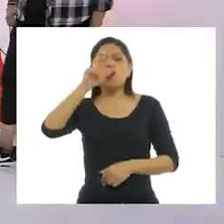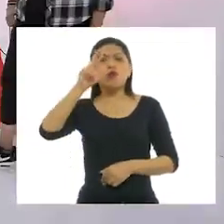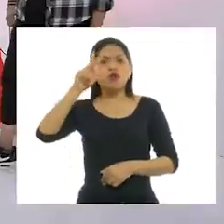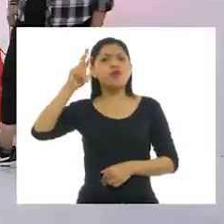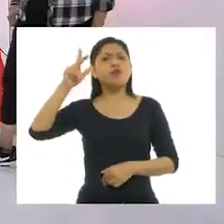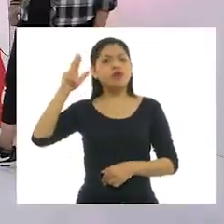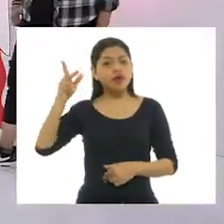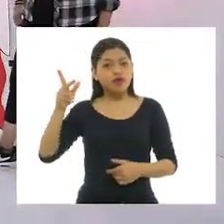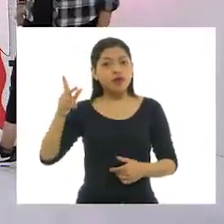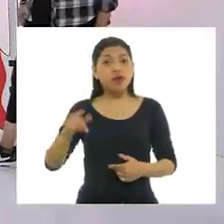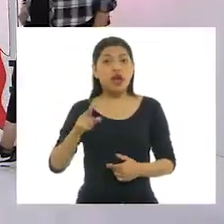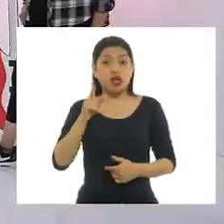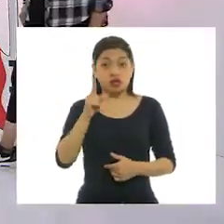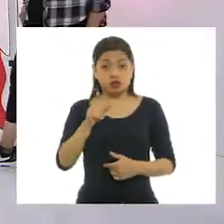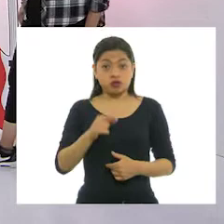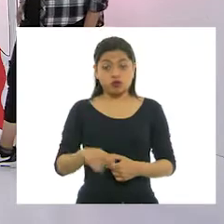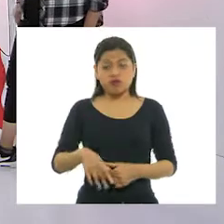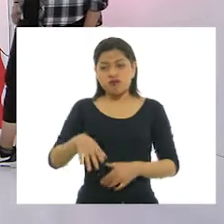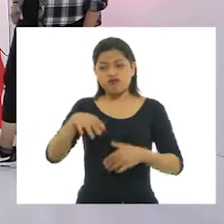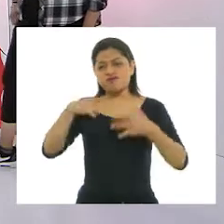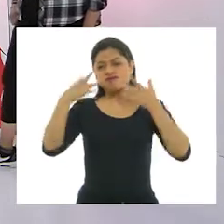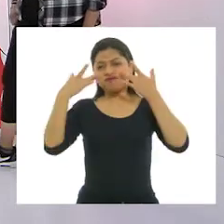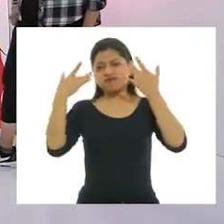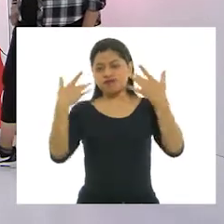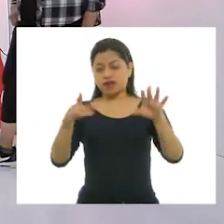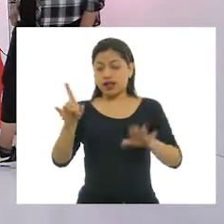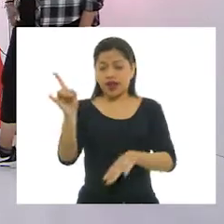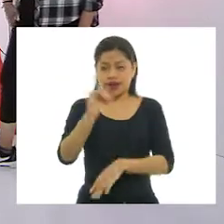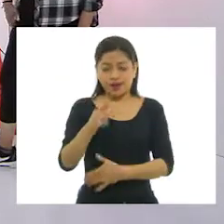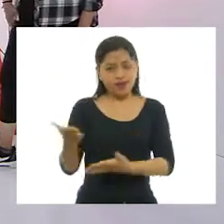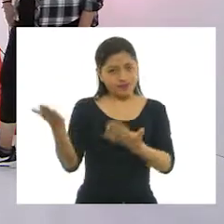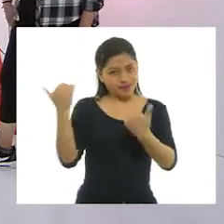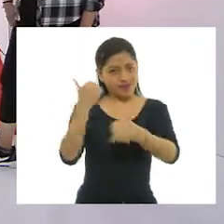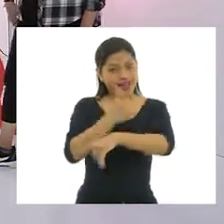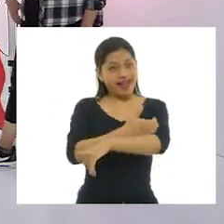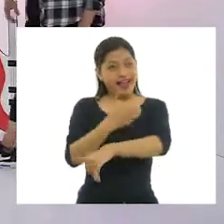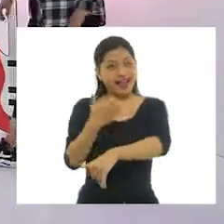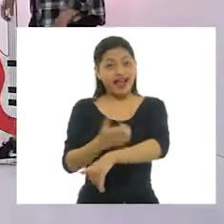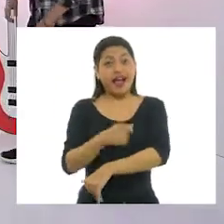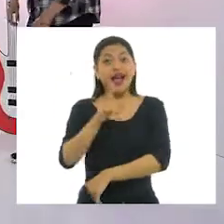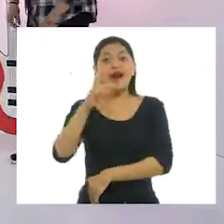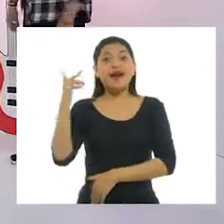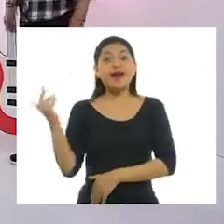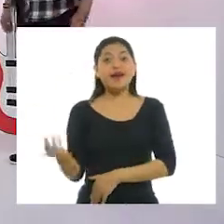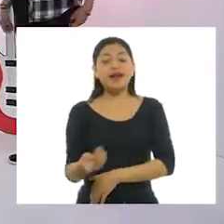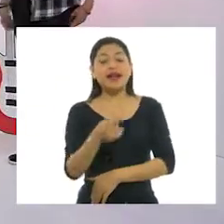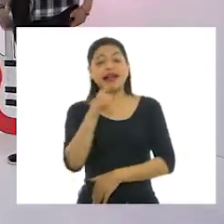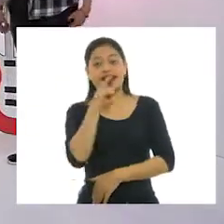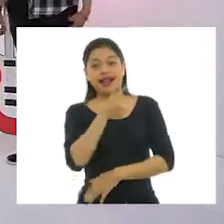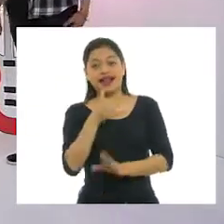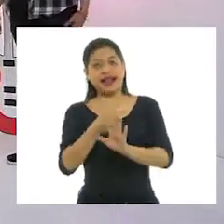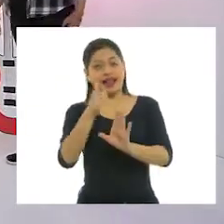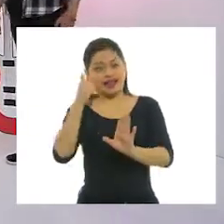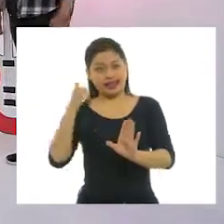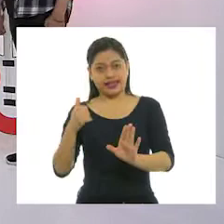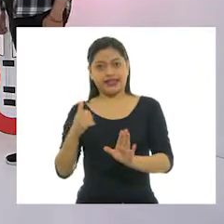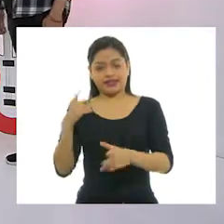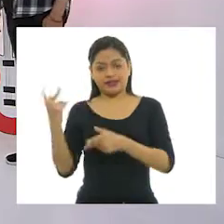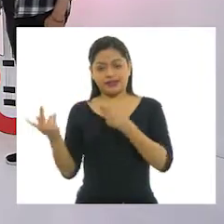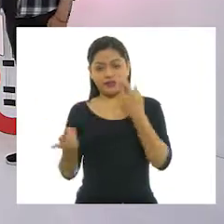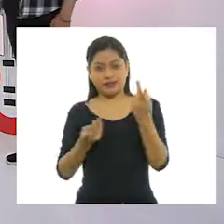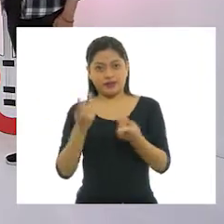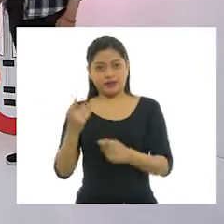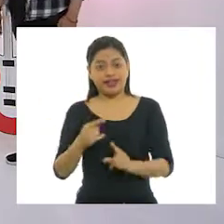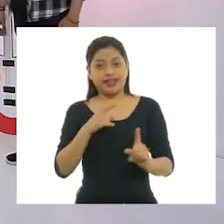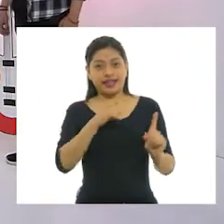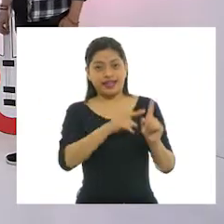mejor o peor, pero no se tira la toalla. Anda, acompáñame a que le hagamos una pregunta a Senén, que recordemos las preguntas que le hicimos a